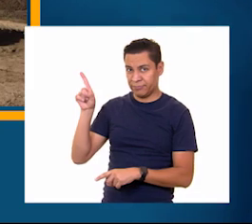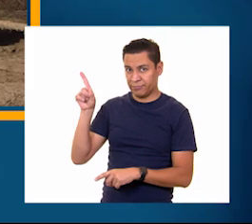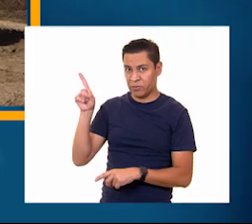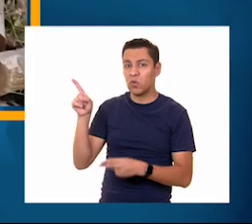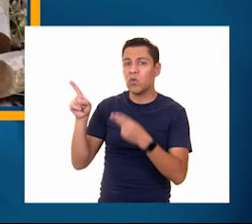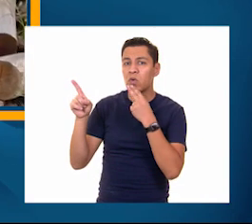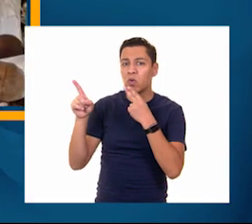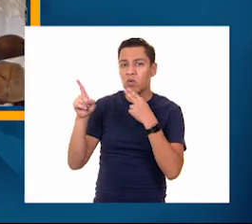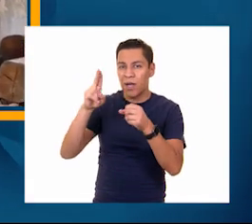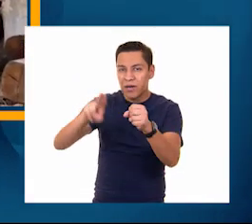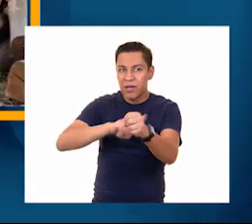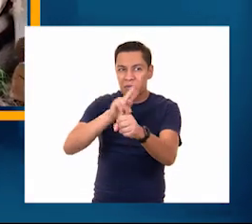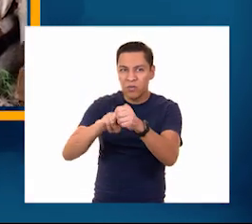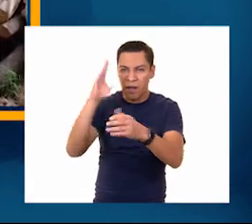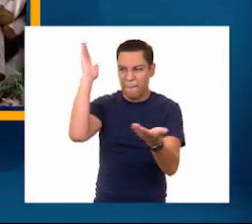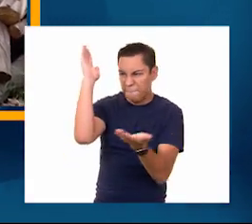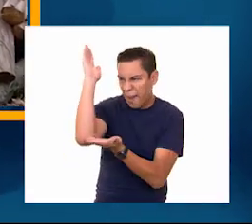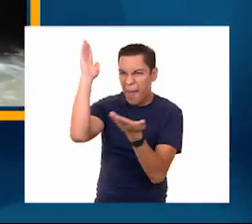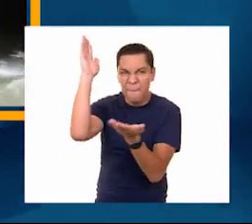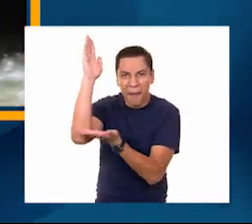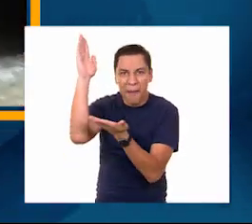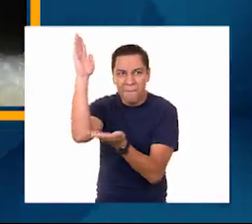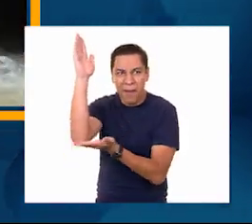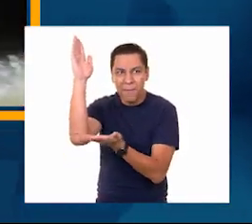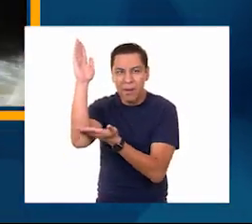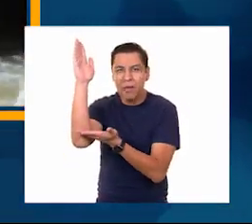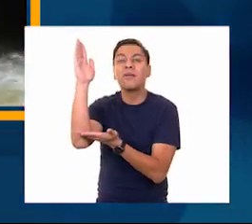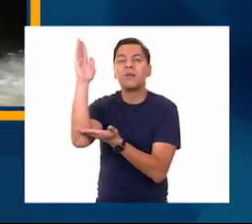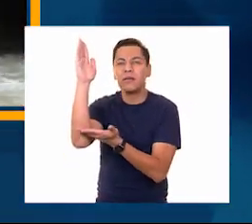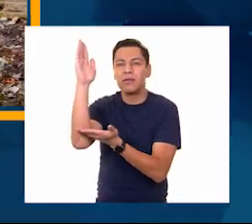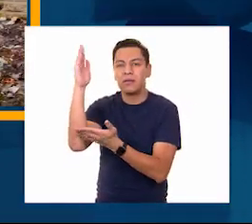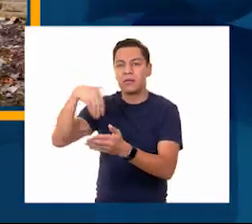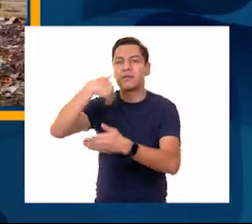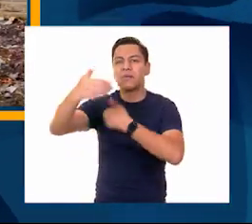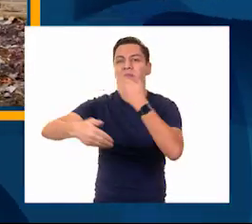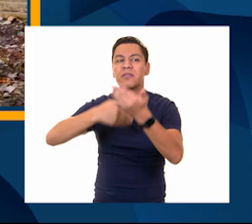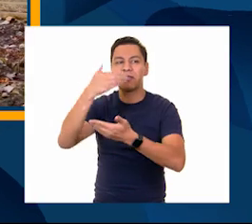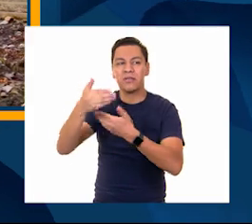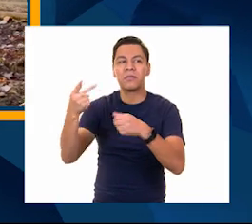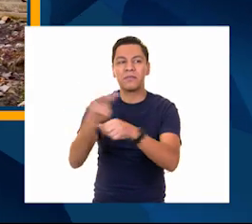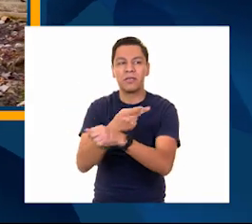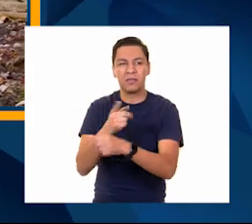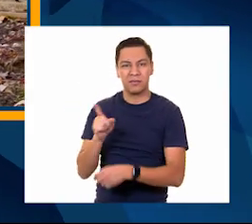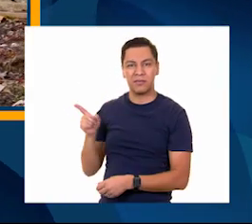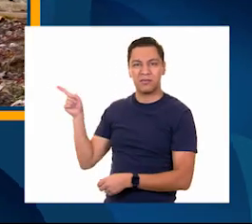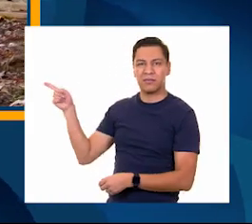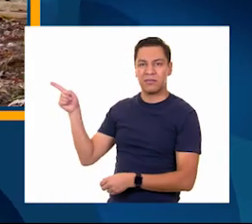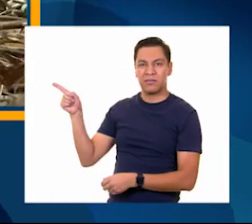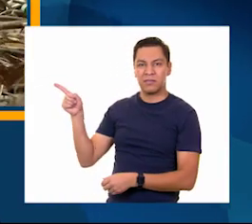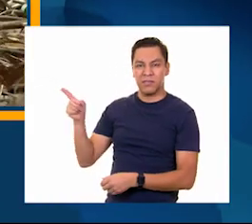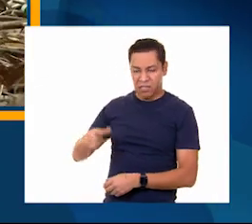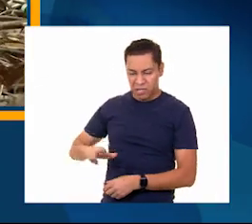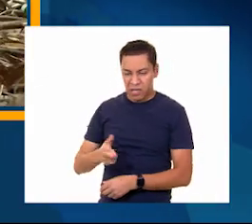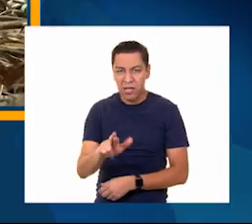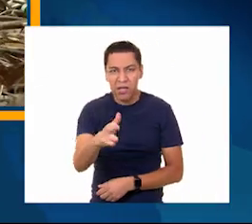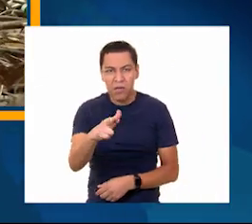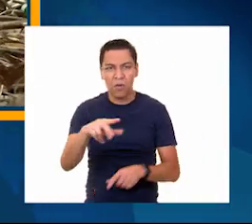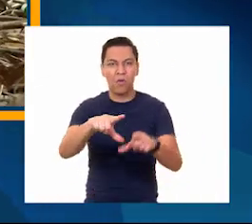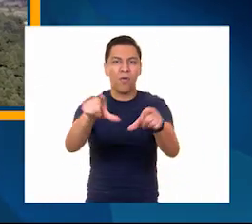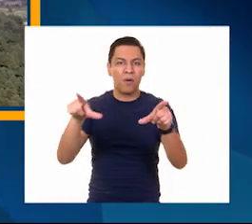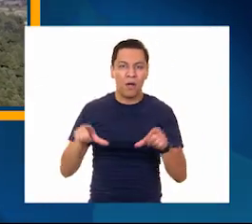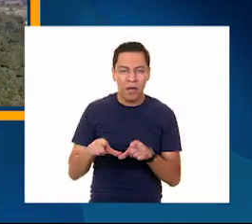de los recursos son desmedidos, puede ocurrir un deterioro ambiental, es decir, un daño que pone en riesgo los